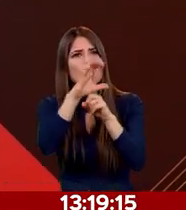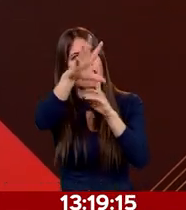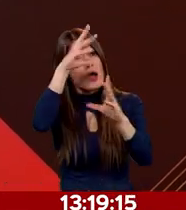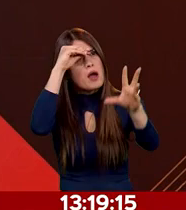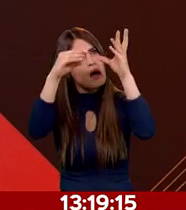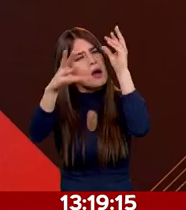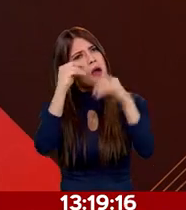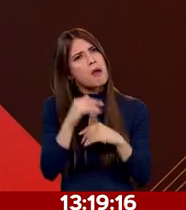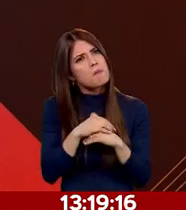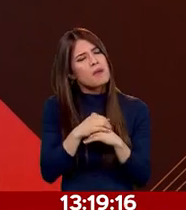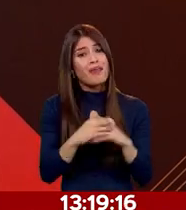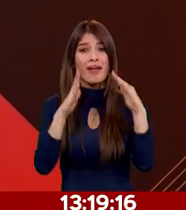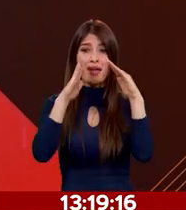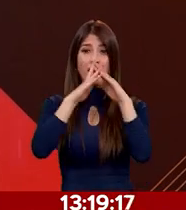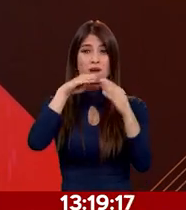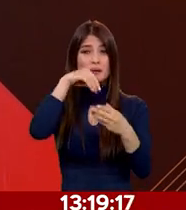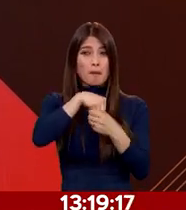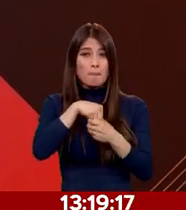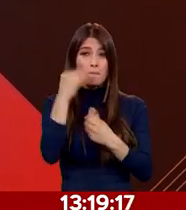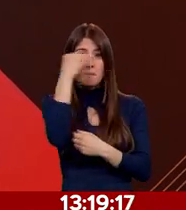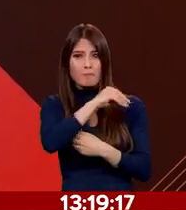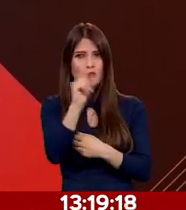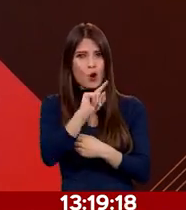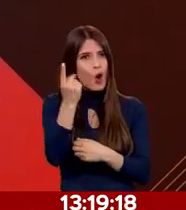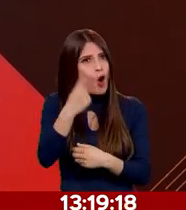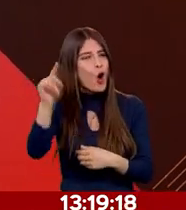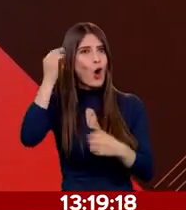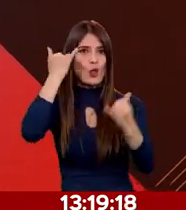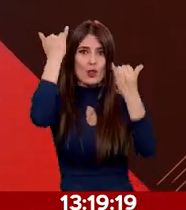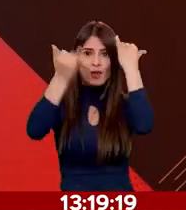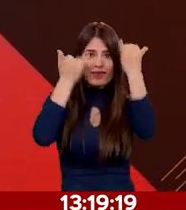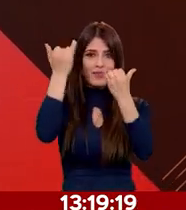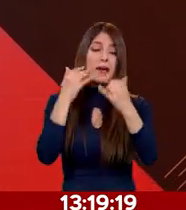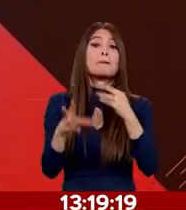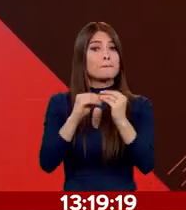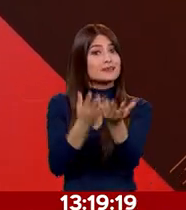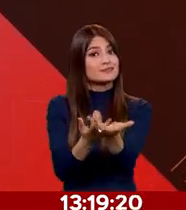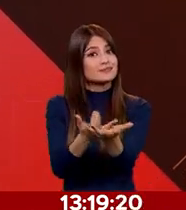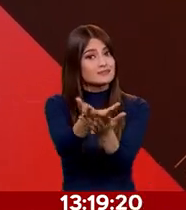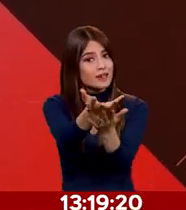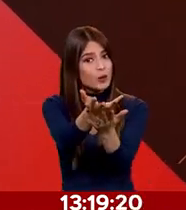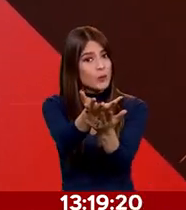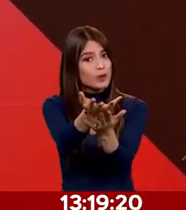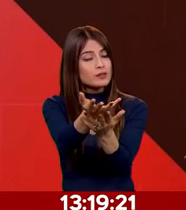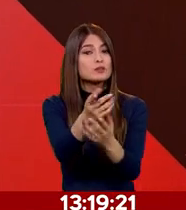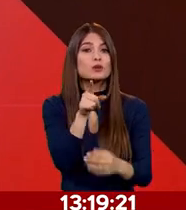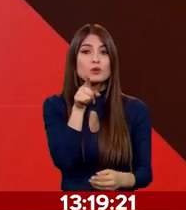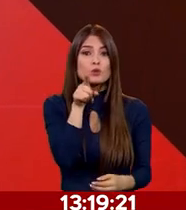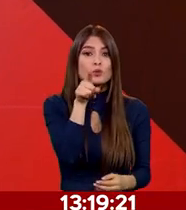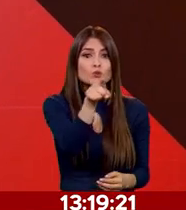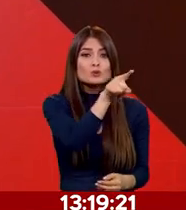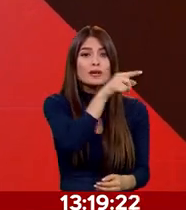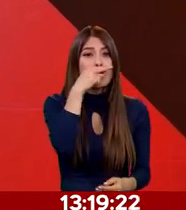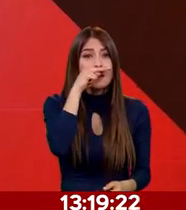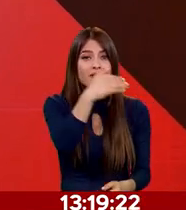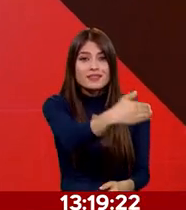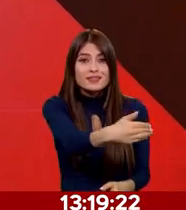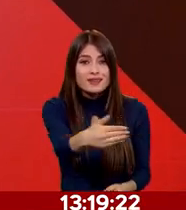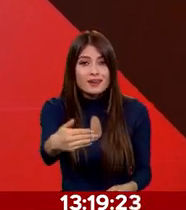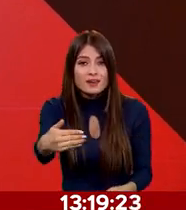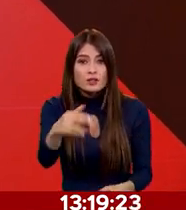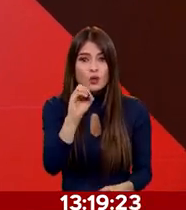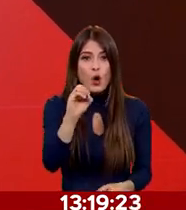de una manera más humana más creativa y una pequeña recomendación para miles de niños y niñas